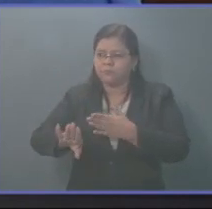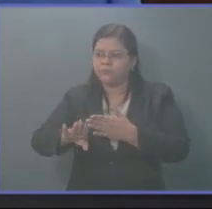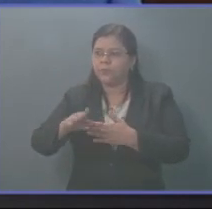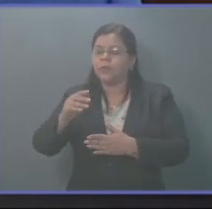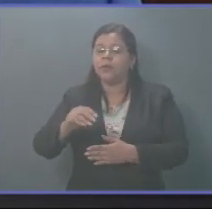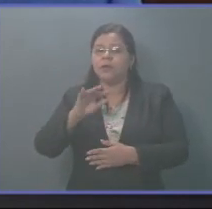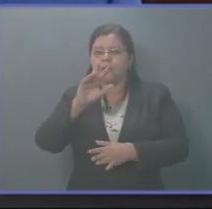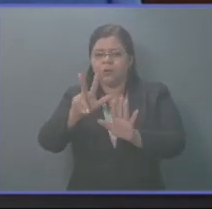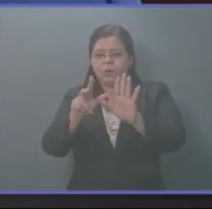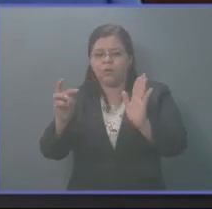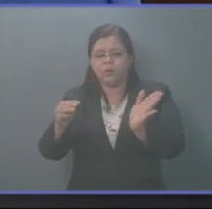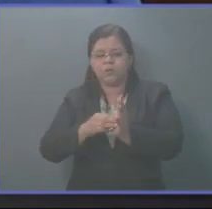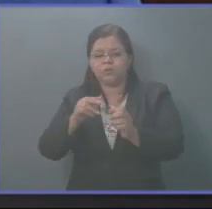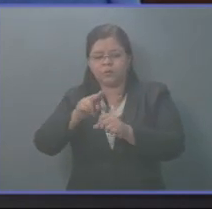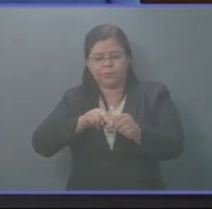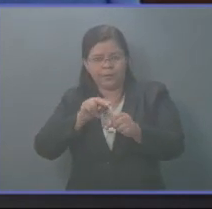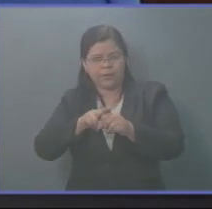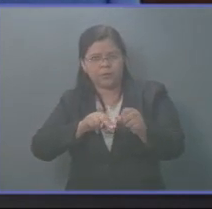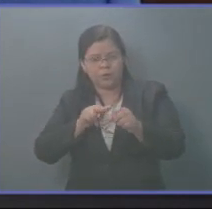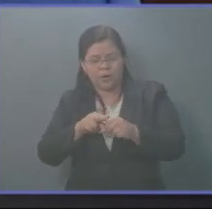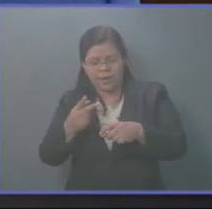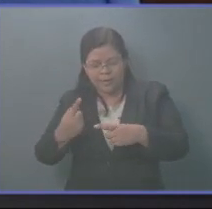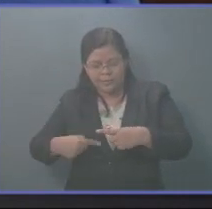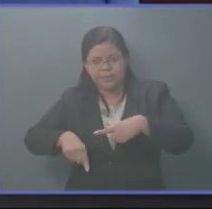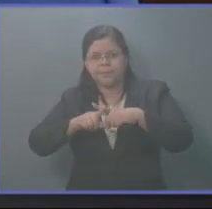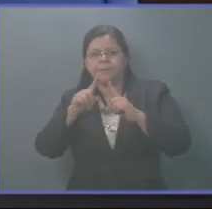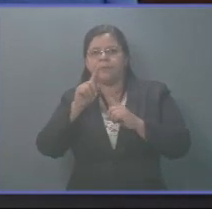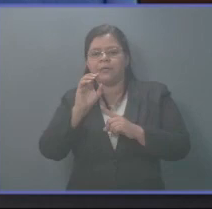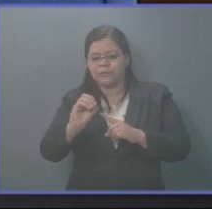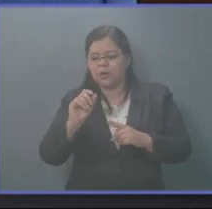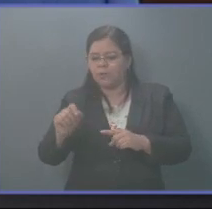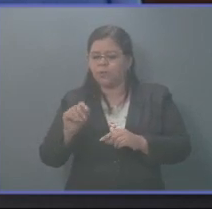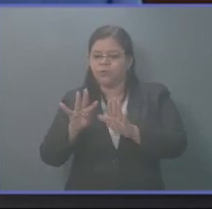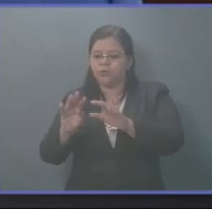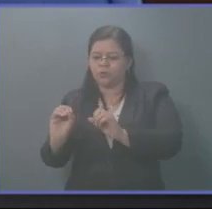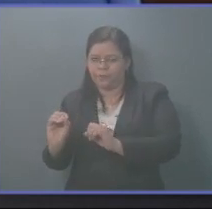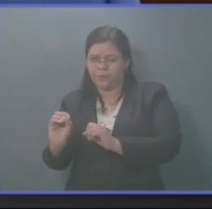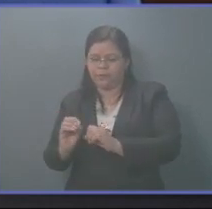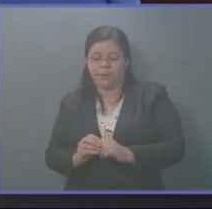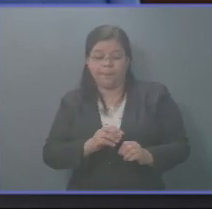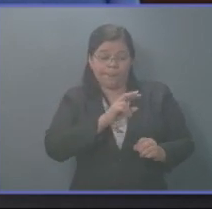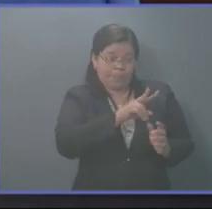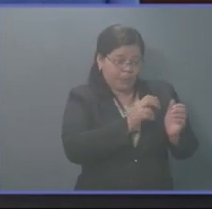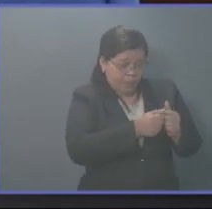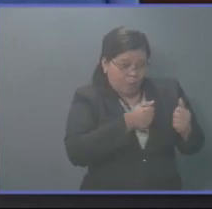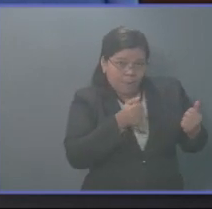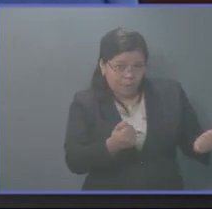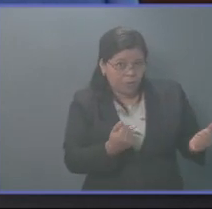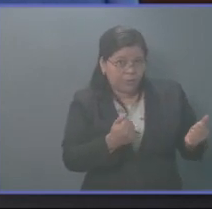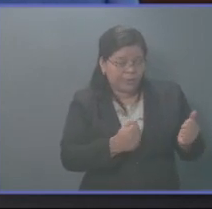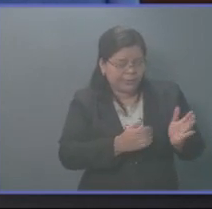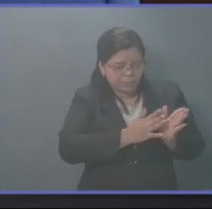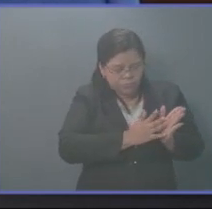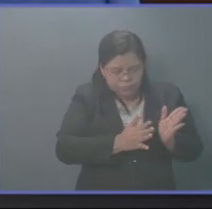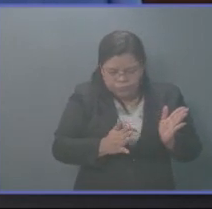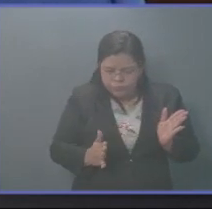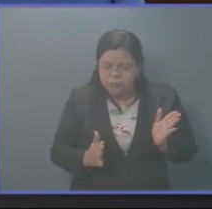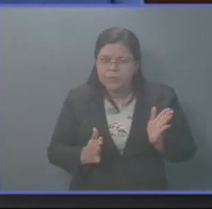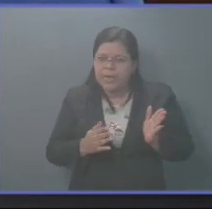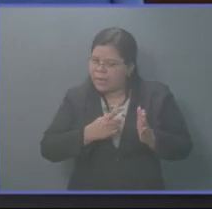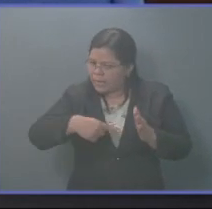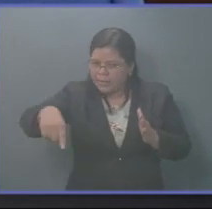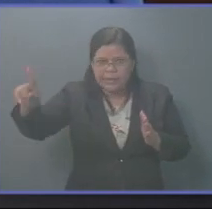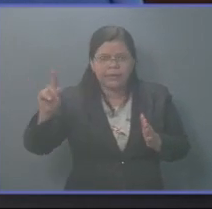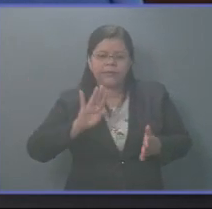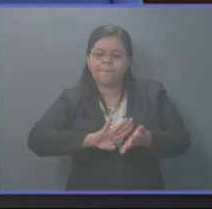de $8,000 más .90 por millar o fracción excedentes a $1,000,000. De $2,000,000.01 en adelante, pagarán